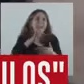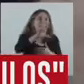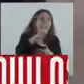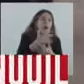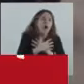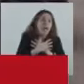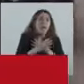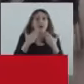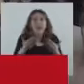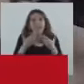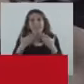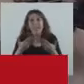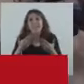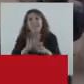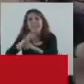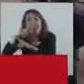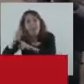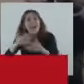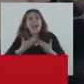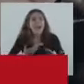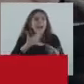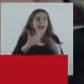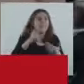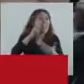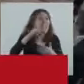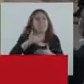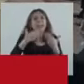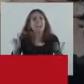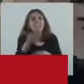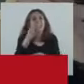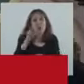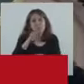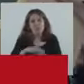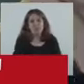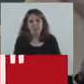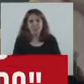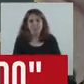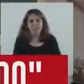querido. Gracias. Gracias, Fernanda, y gracias, Inés. Gracias a todos y a todas. Estas fueron...